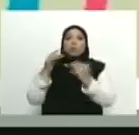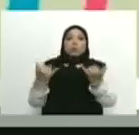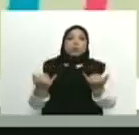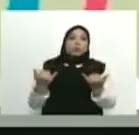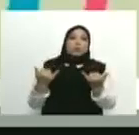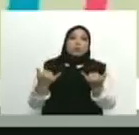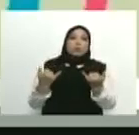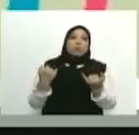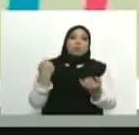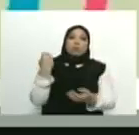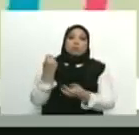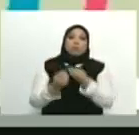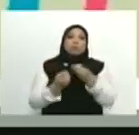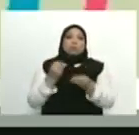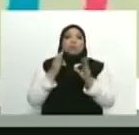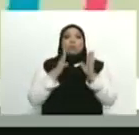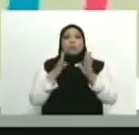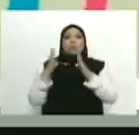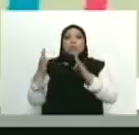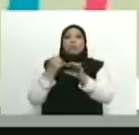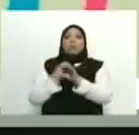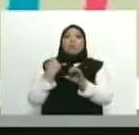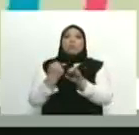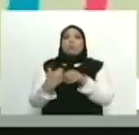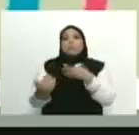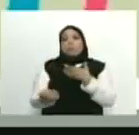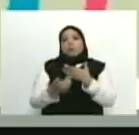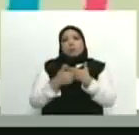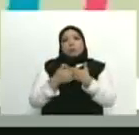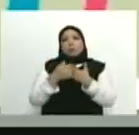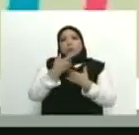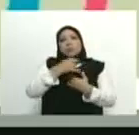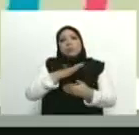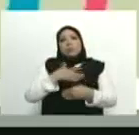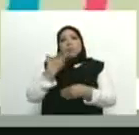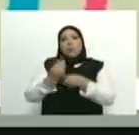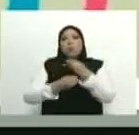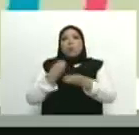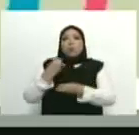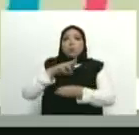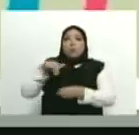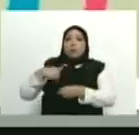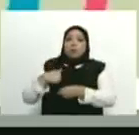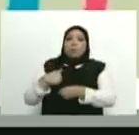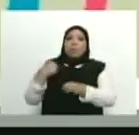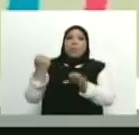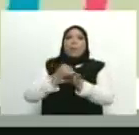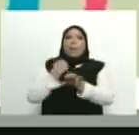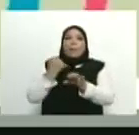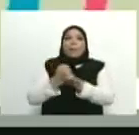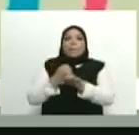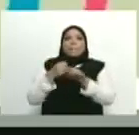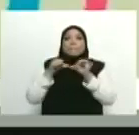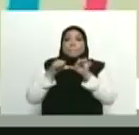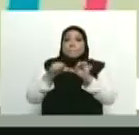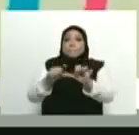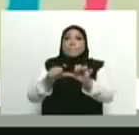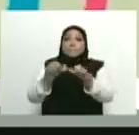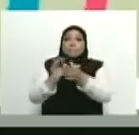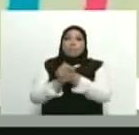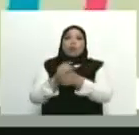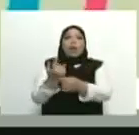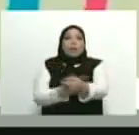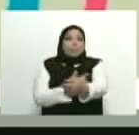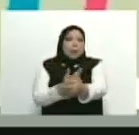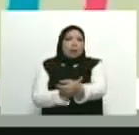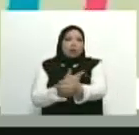de manera ordenada e impactar a todos los sectores para que crezcan de manera acompasada, de manera